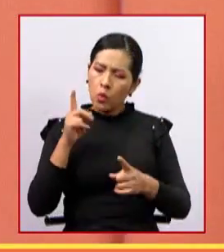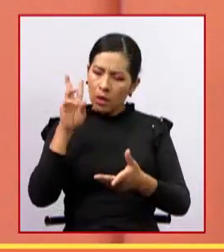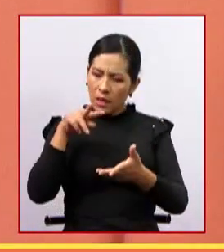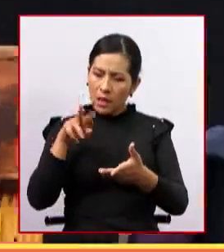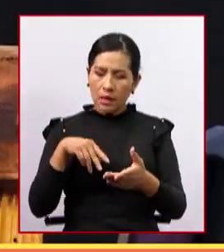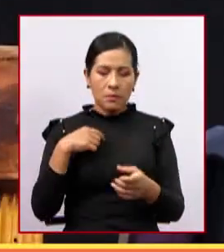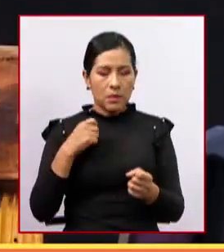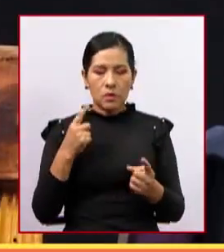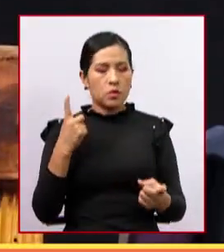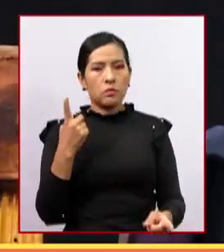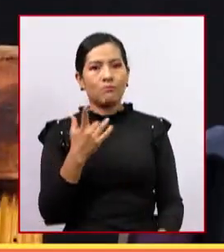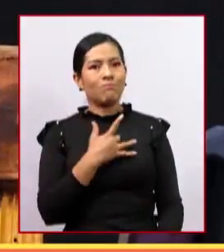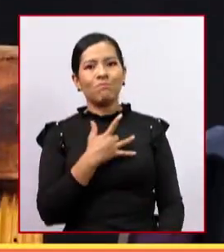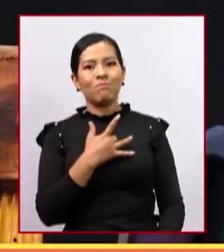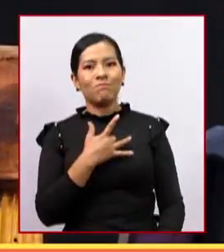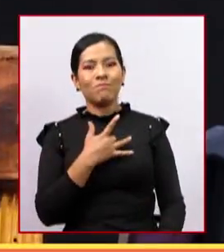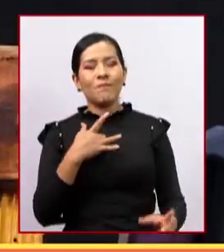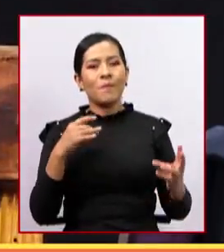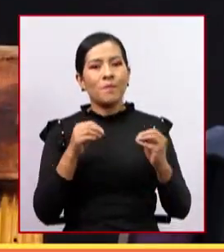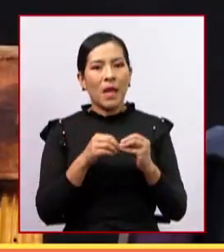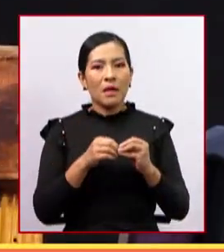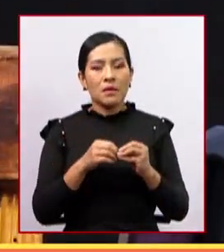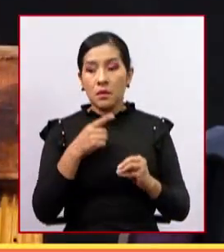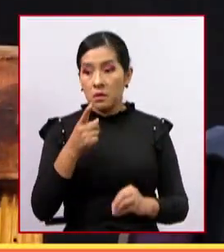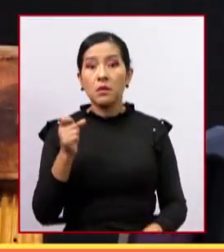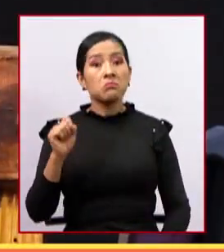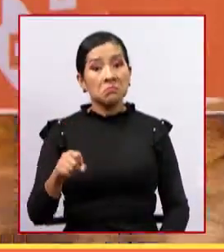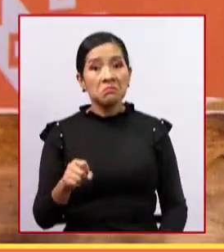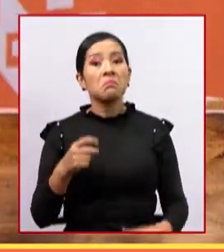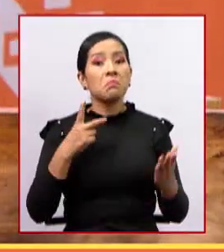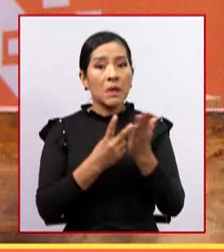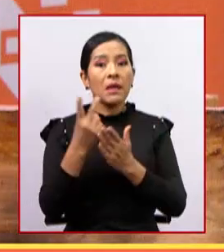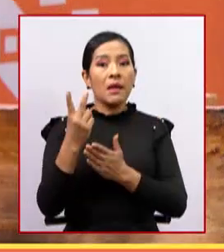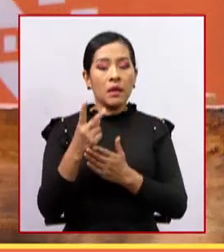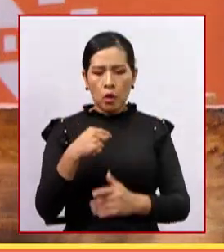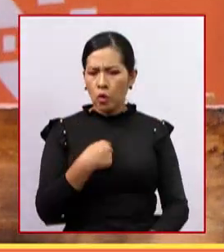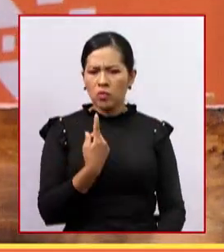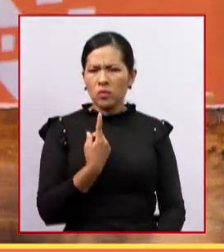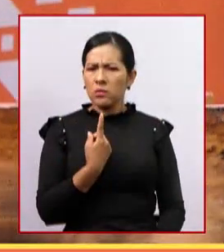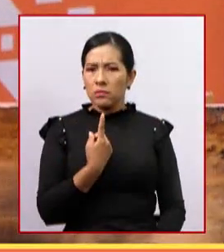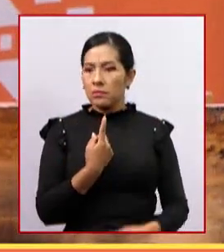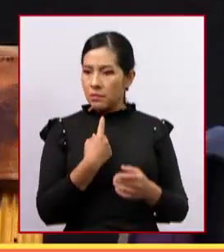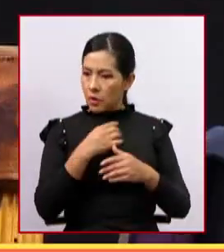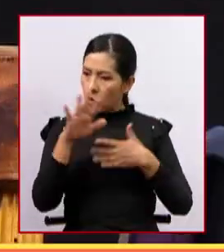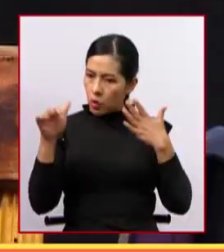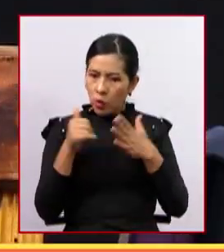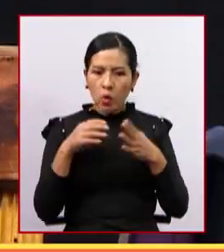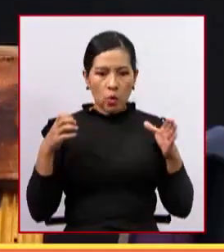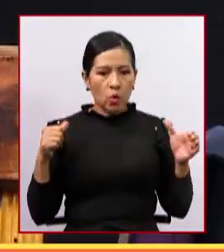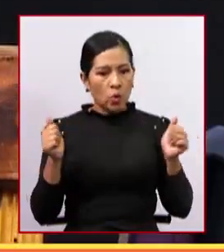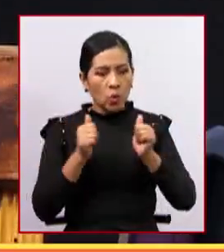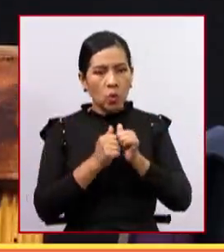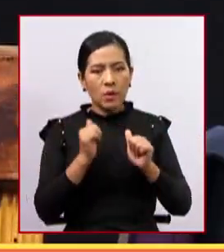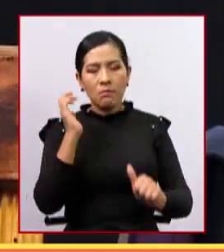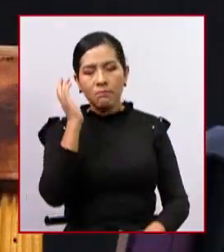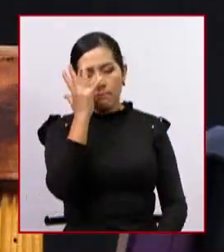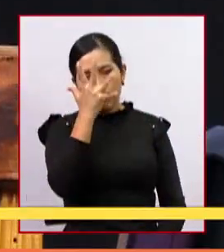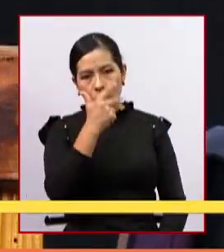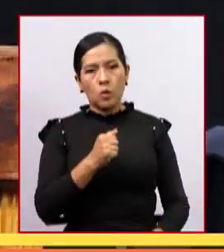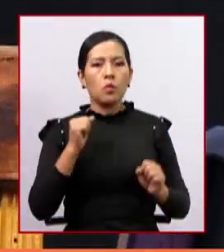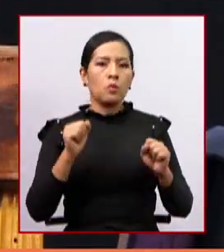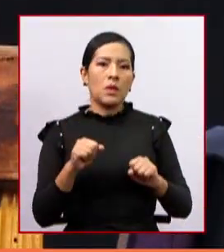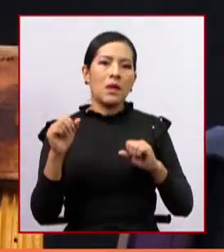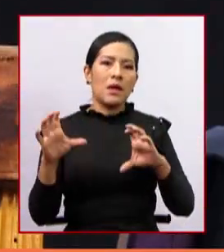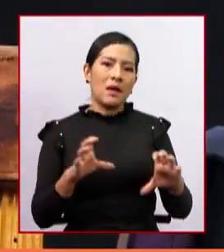en un momento y dije, pues eso es lo que sería lindo hacer.